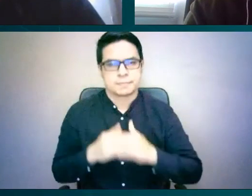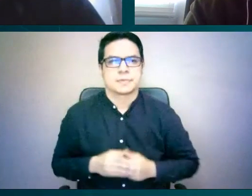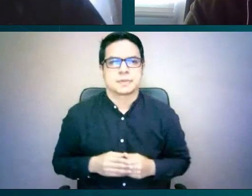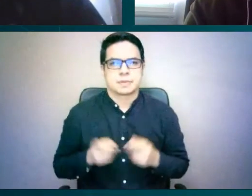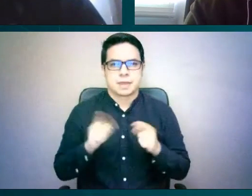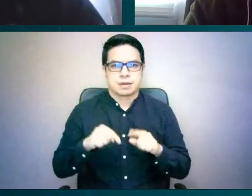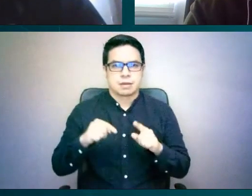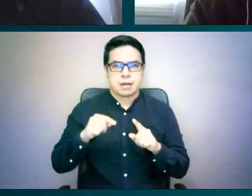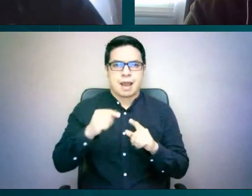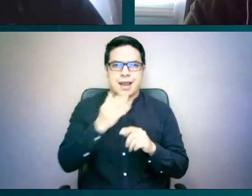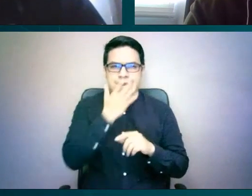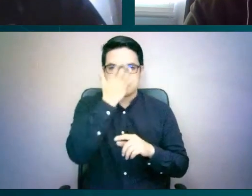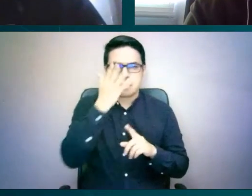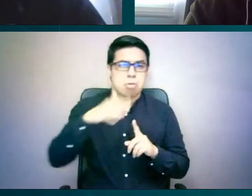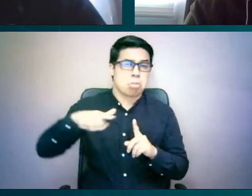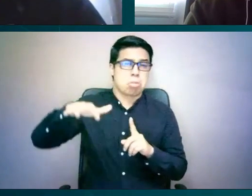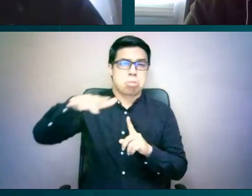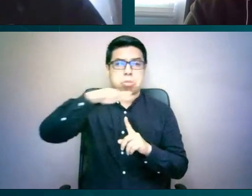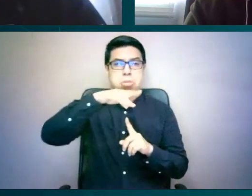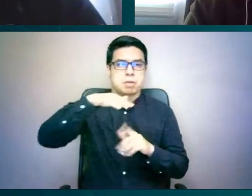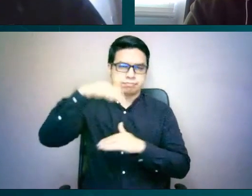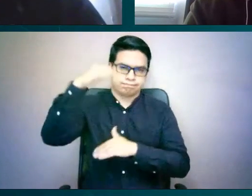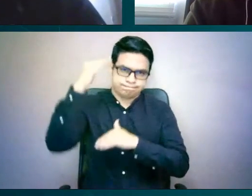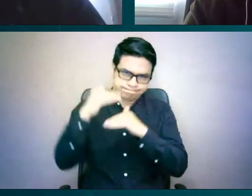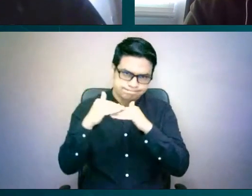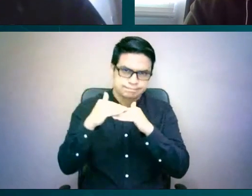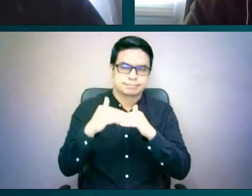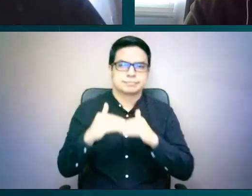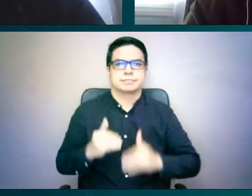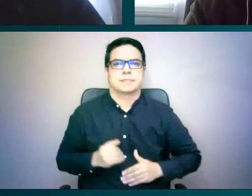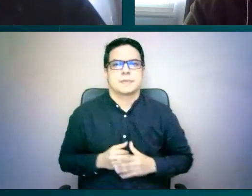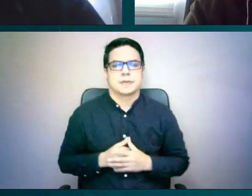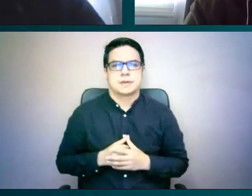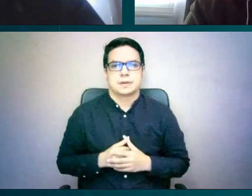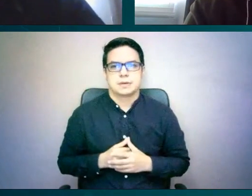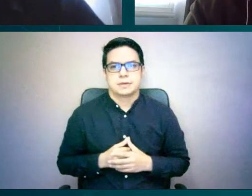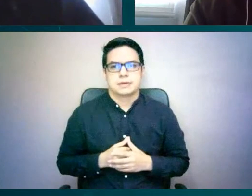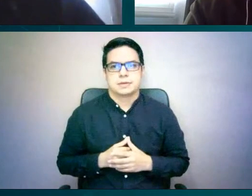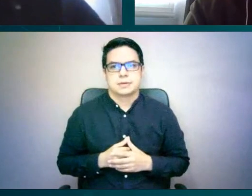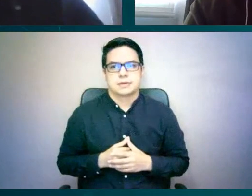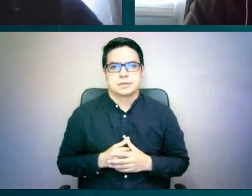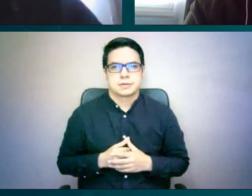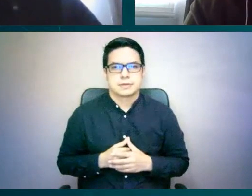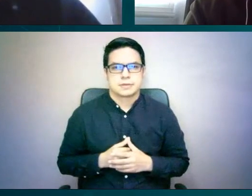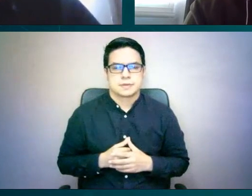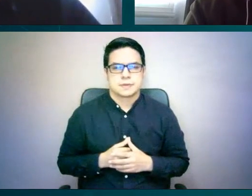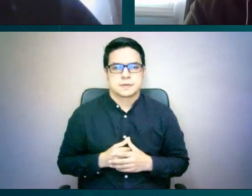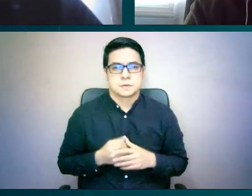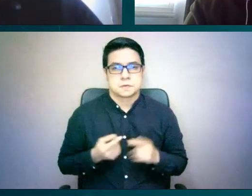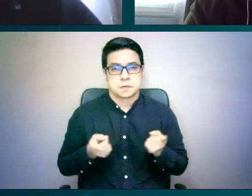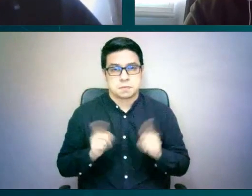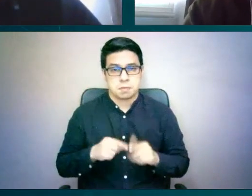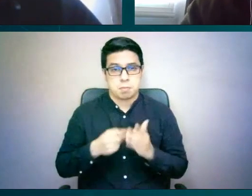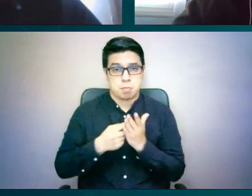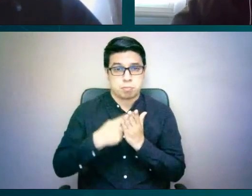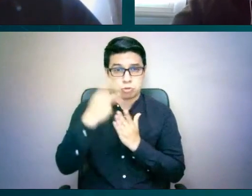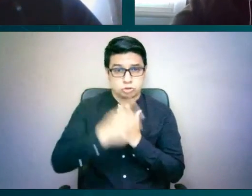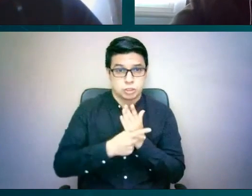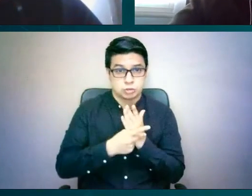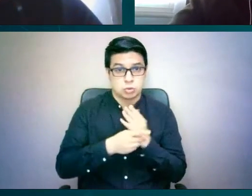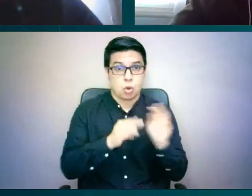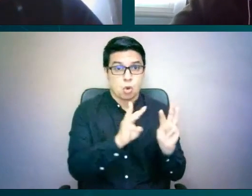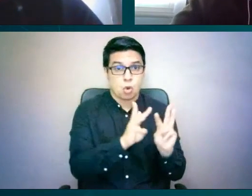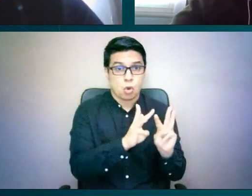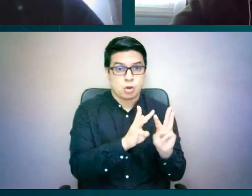atmósfera y tendríamos no solo catalogados como proyectos que impactan los objetivos